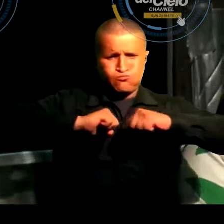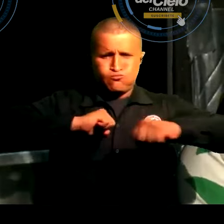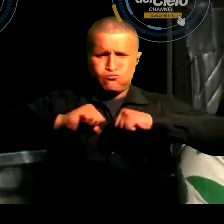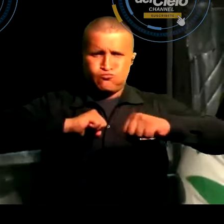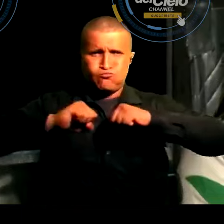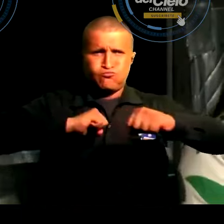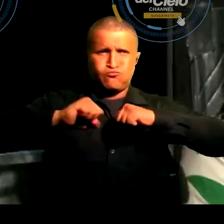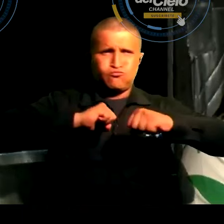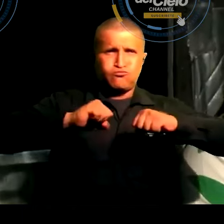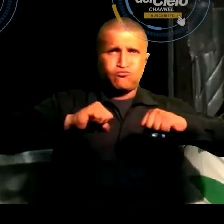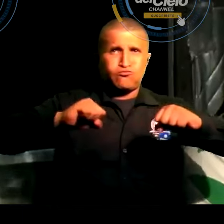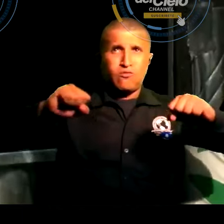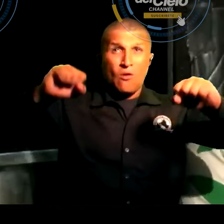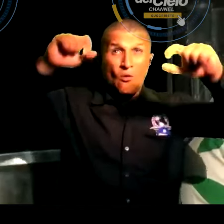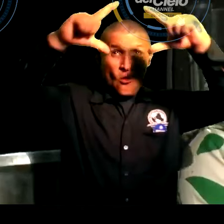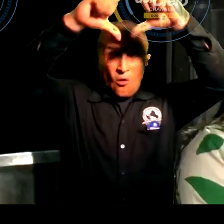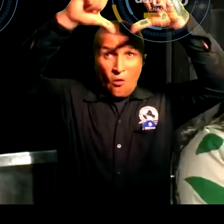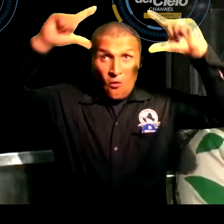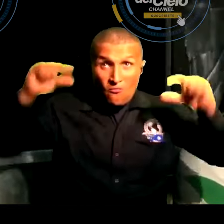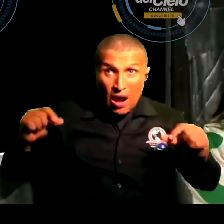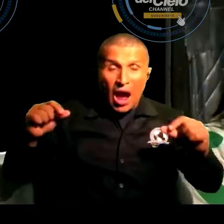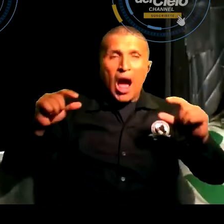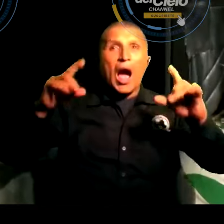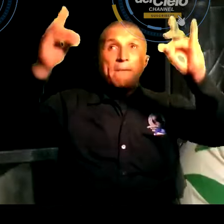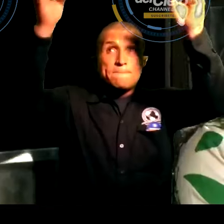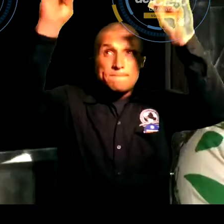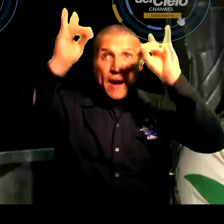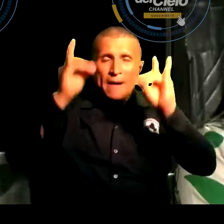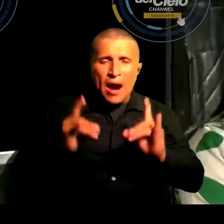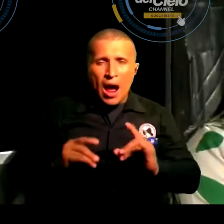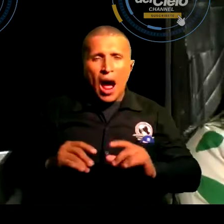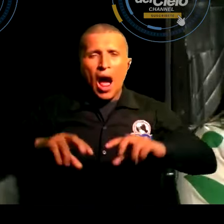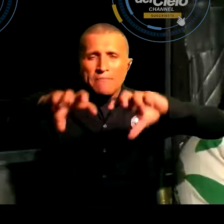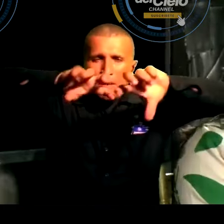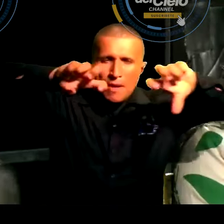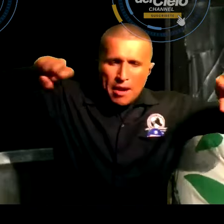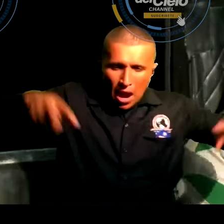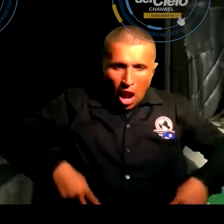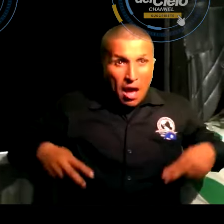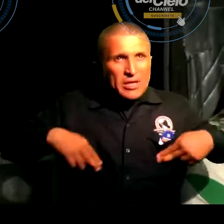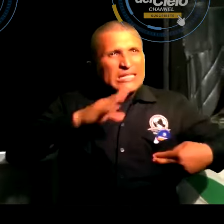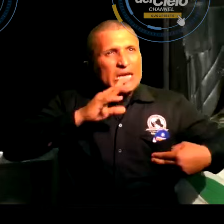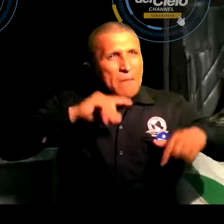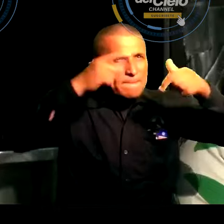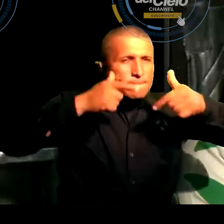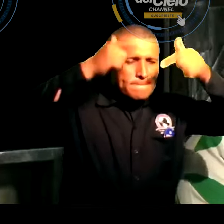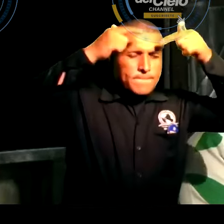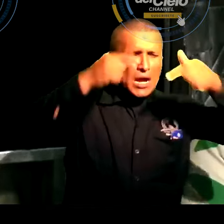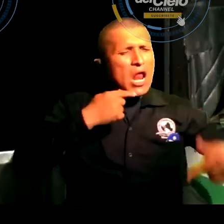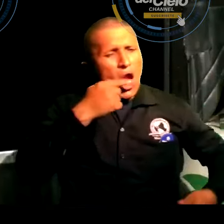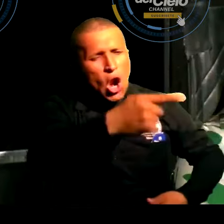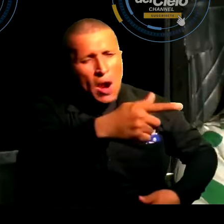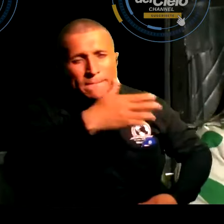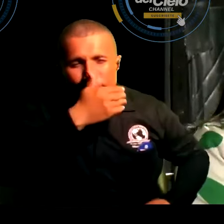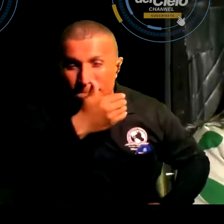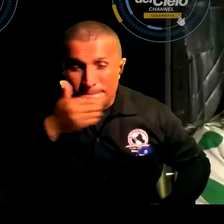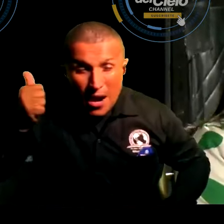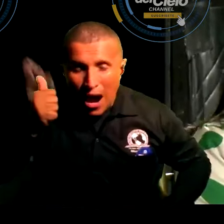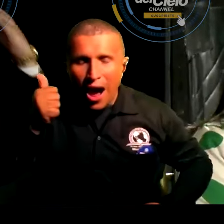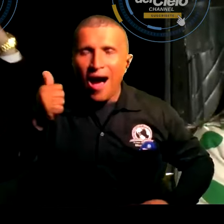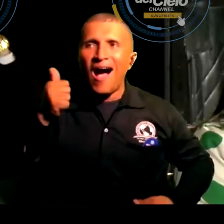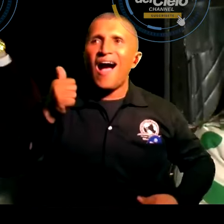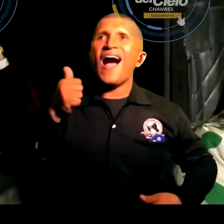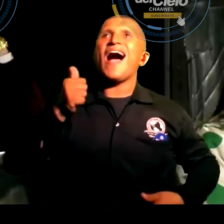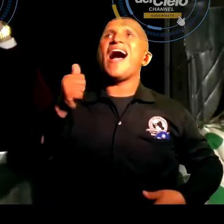lo cual, cuando investigaron su vida, ellos dijeron: lo mejor que le ha podido pasar